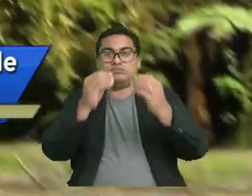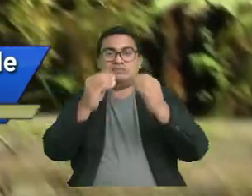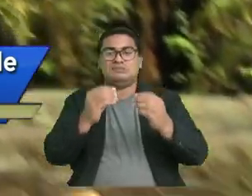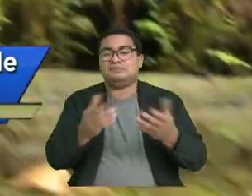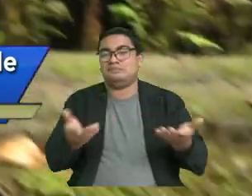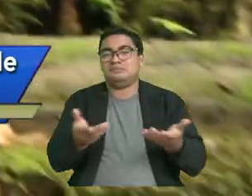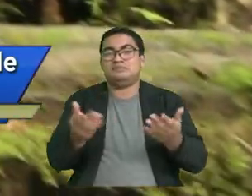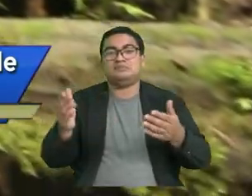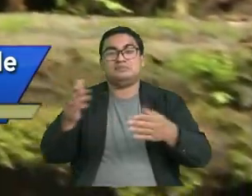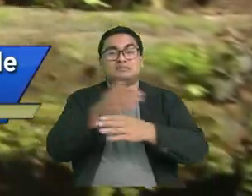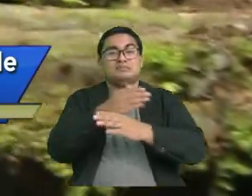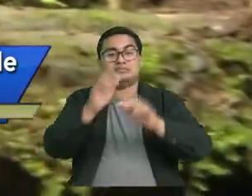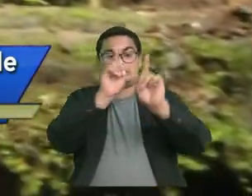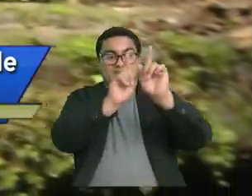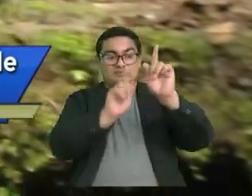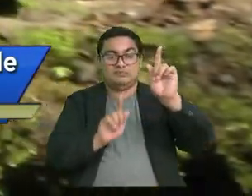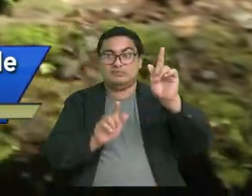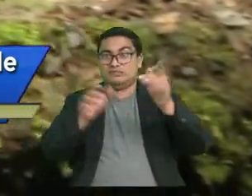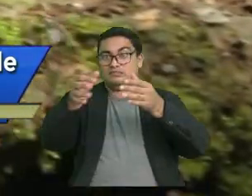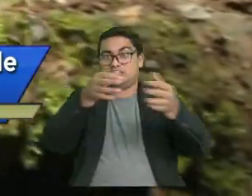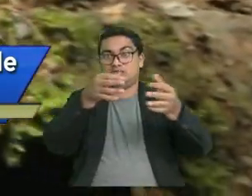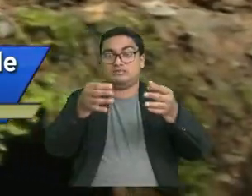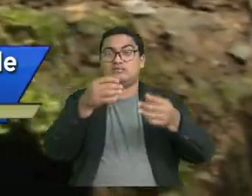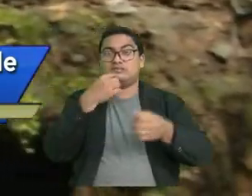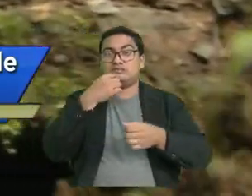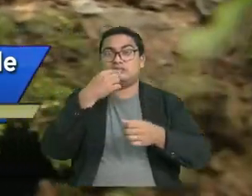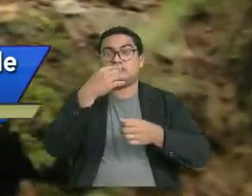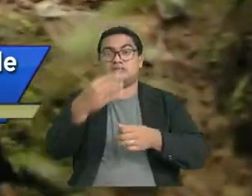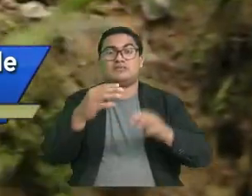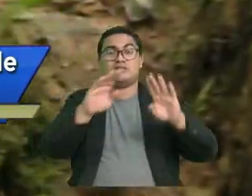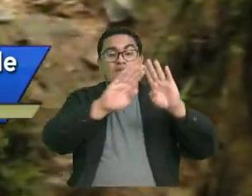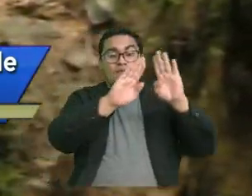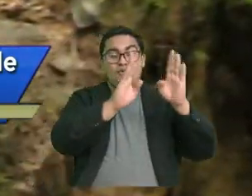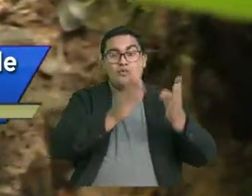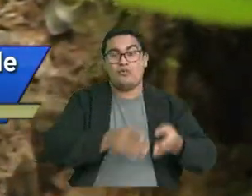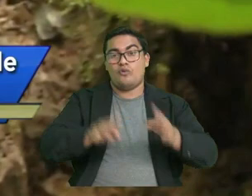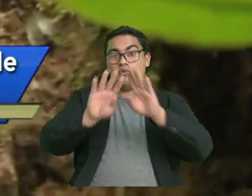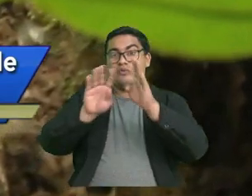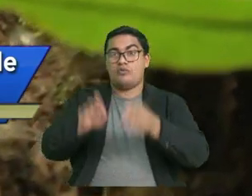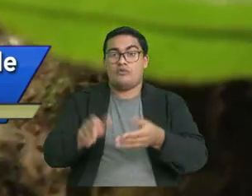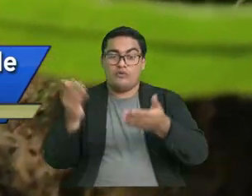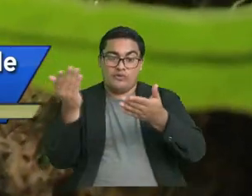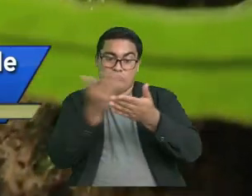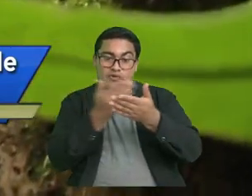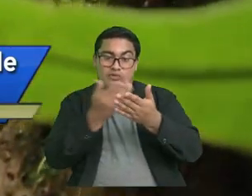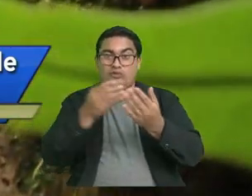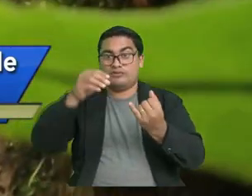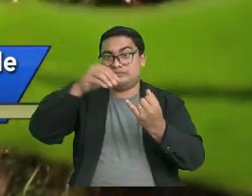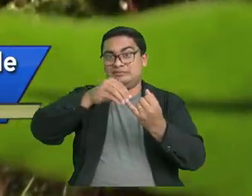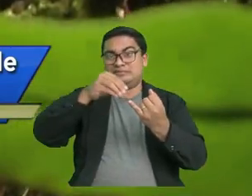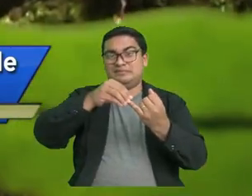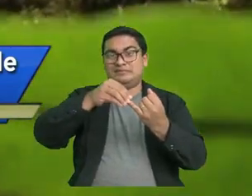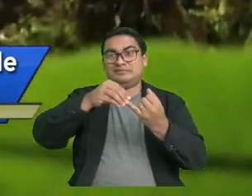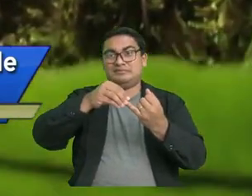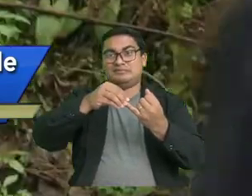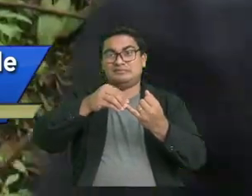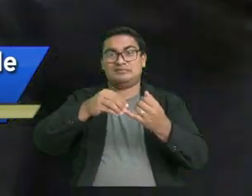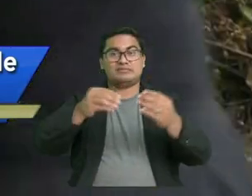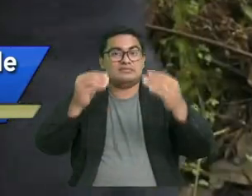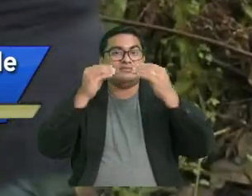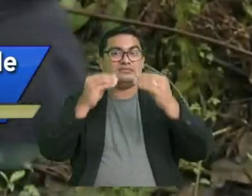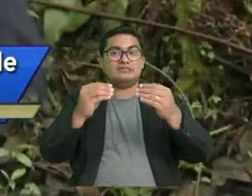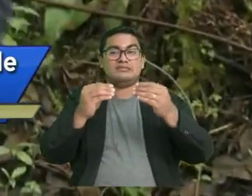hay también indicadores donde dice que hay mayor inserción de la mujer a las carreras técnicas y a la